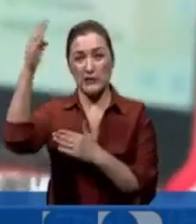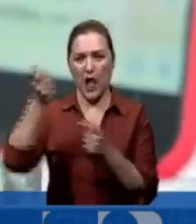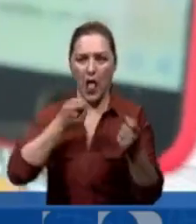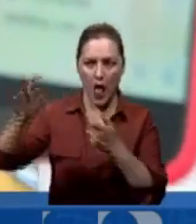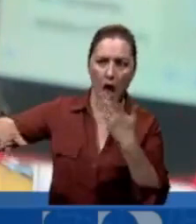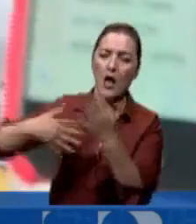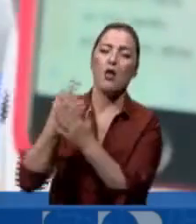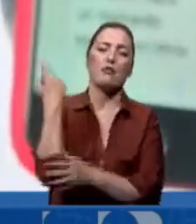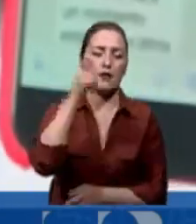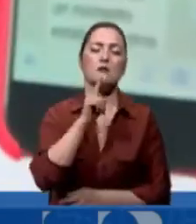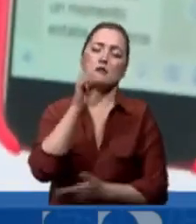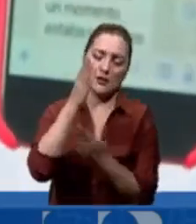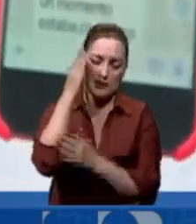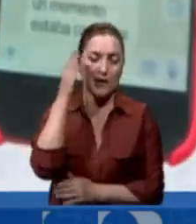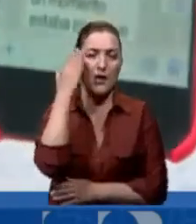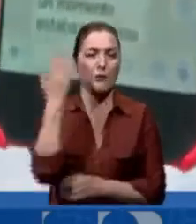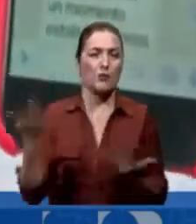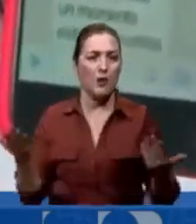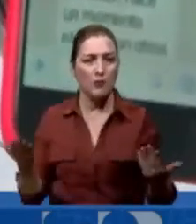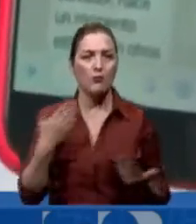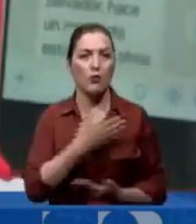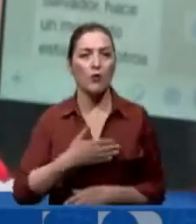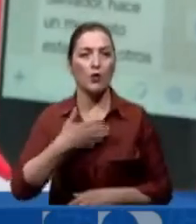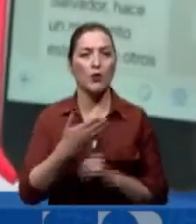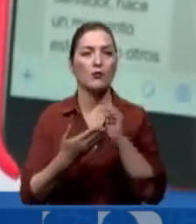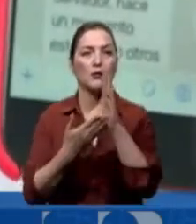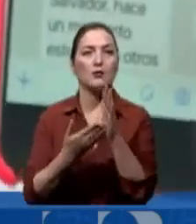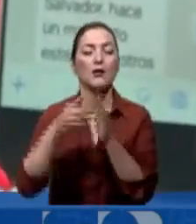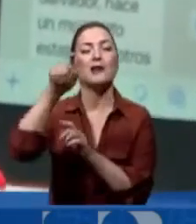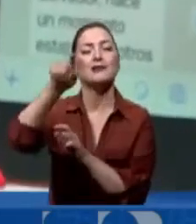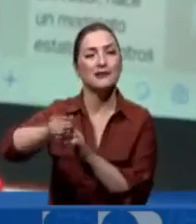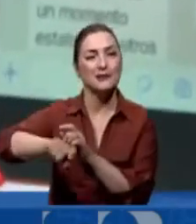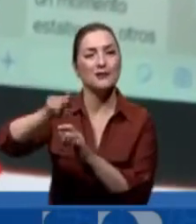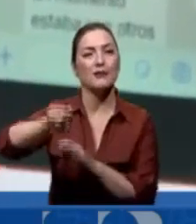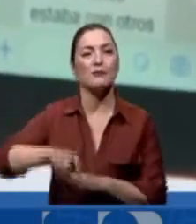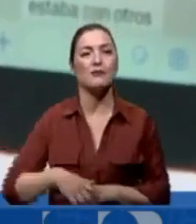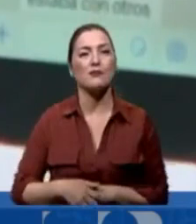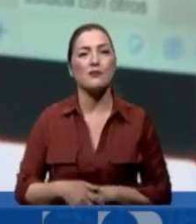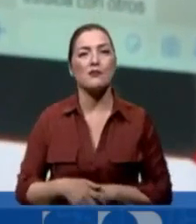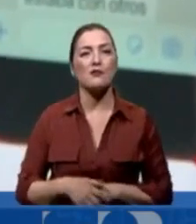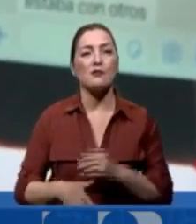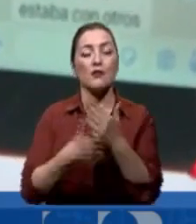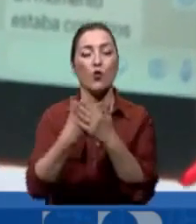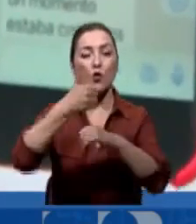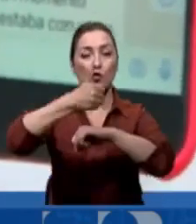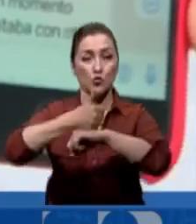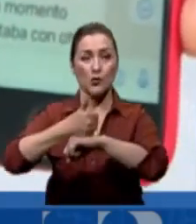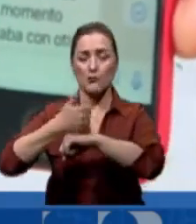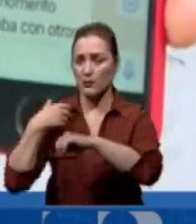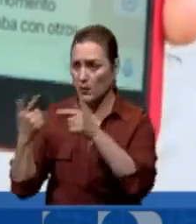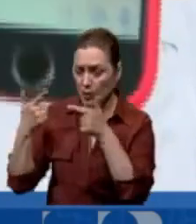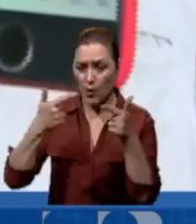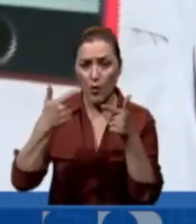en un 15 o 20% es la efectividad. Pero realmente nosotros lo que necesitamos es que las nuevas autoridades que vengan al sector, que ya